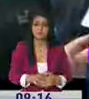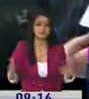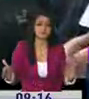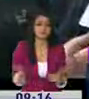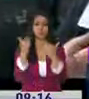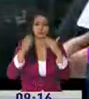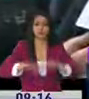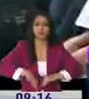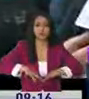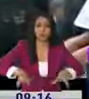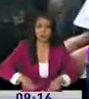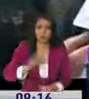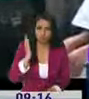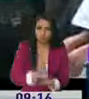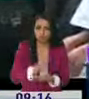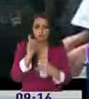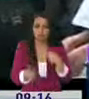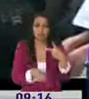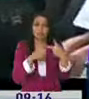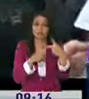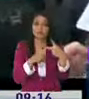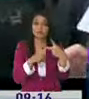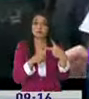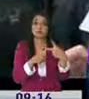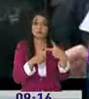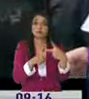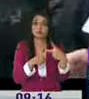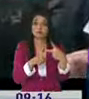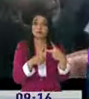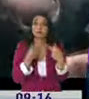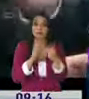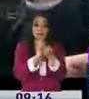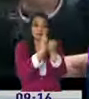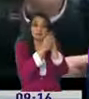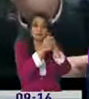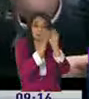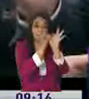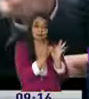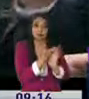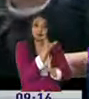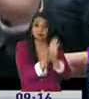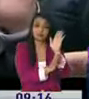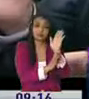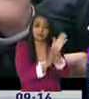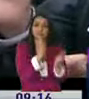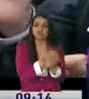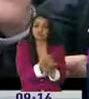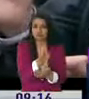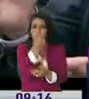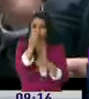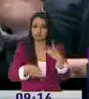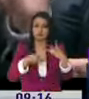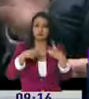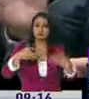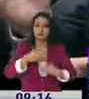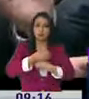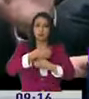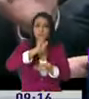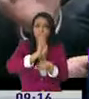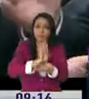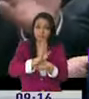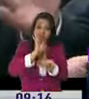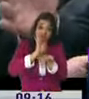corrupción. Segundo, para nosotros es que se deroguen las enmiendas. Y el otro es la seguridad social. Para nosotros